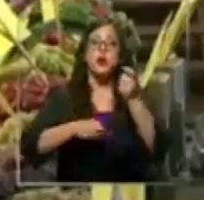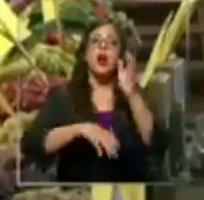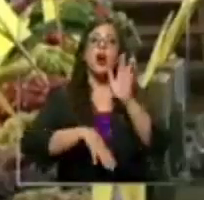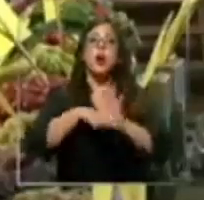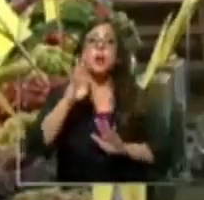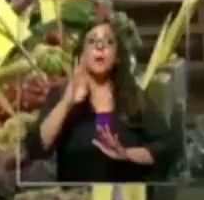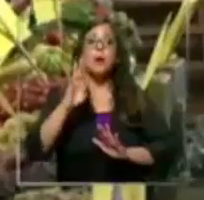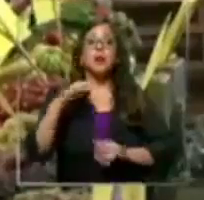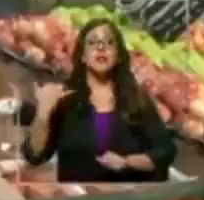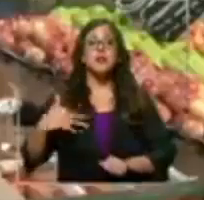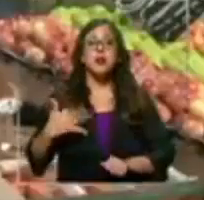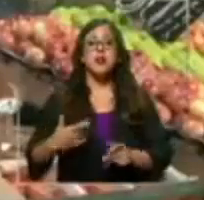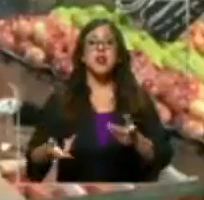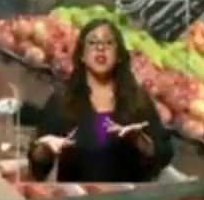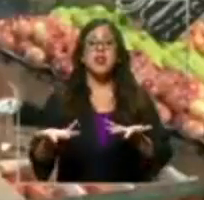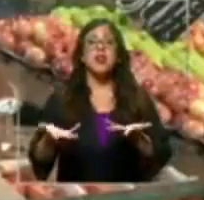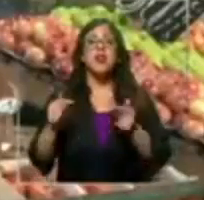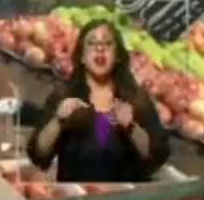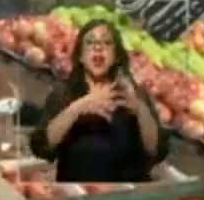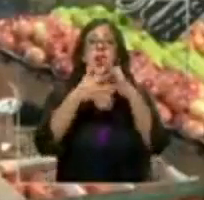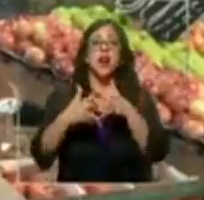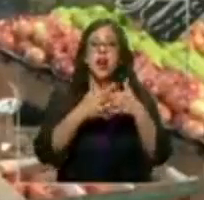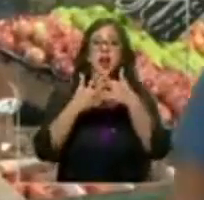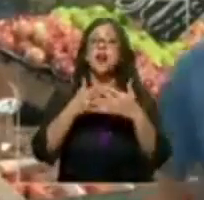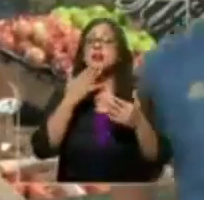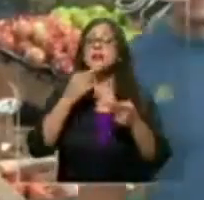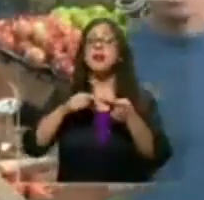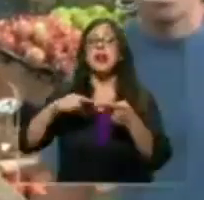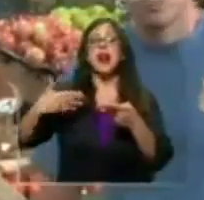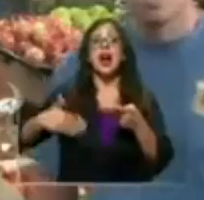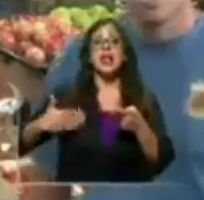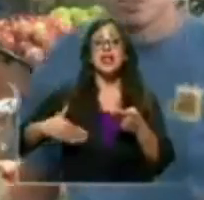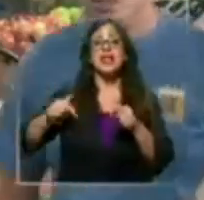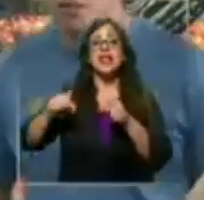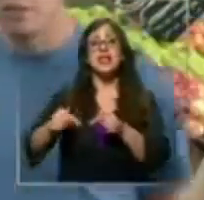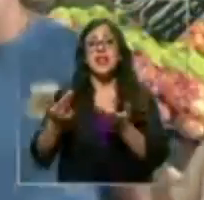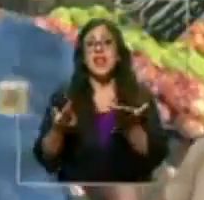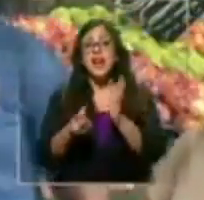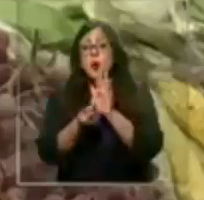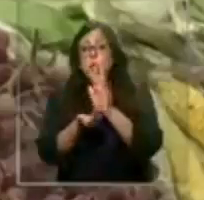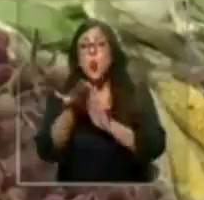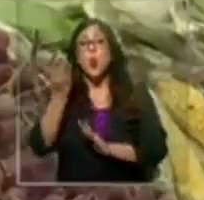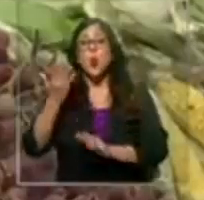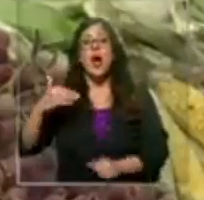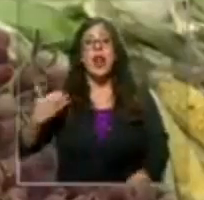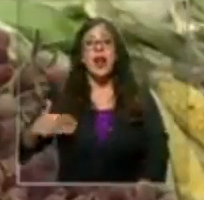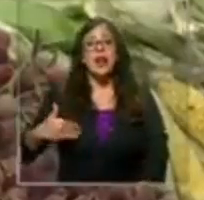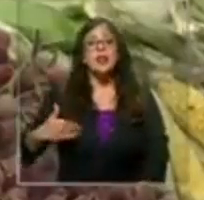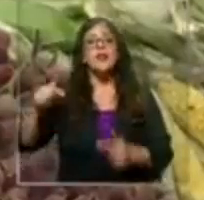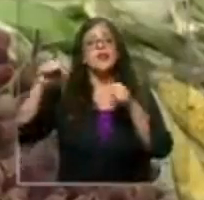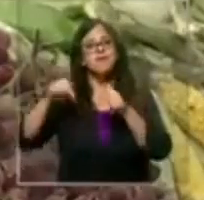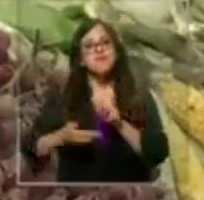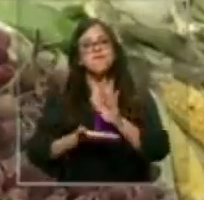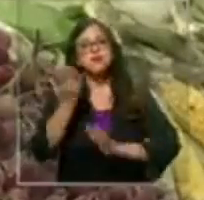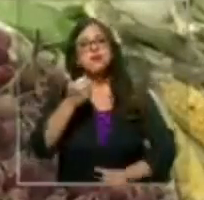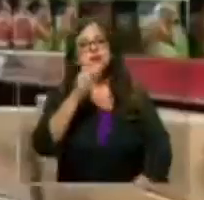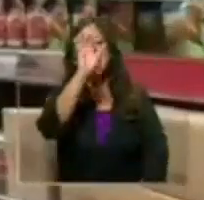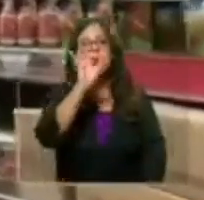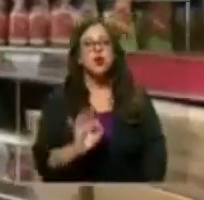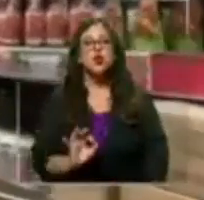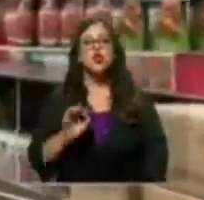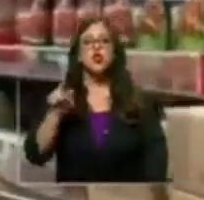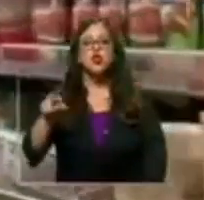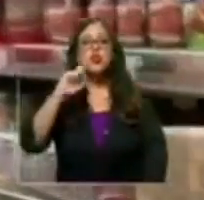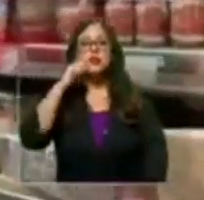nuestra economía son Estados Unidos y Argentina. Claro. Y la inflación en Argentina hoy ha aumentado en un 6%, lo